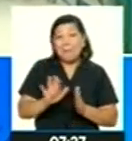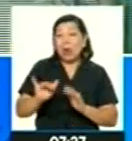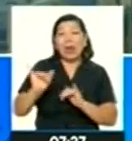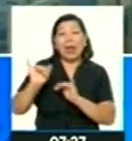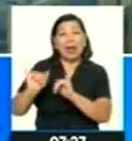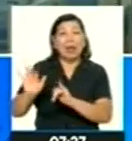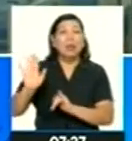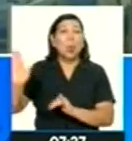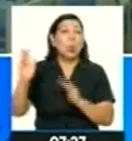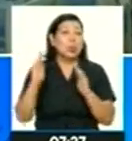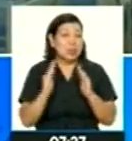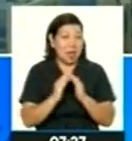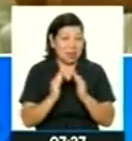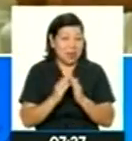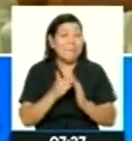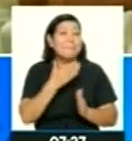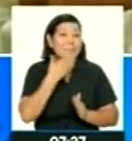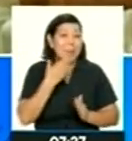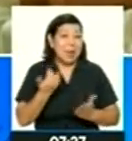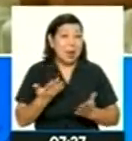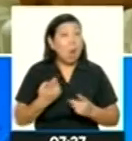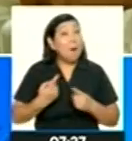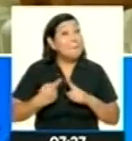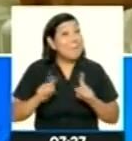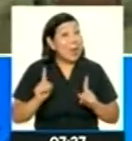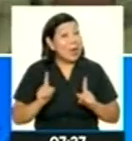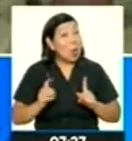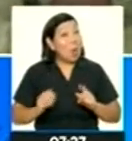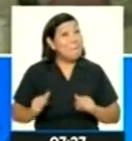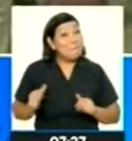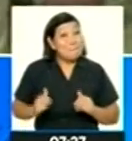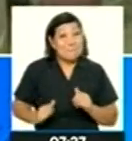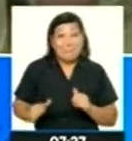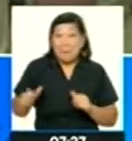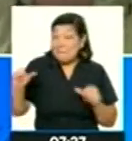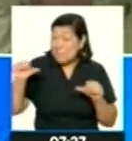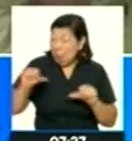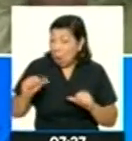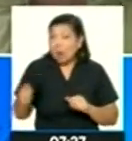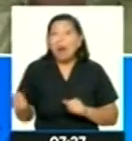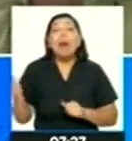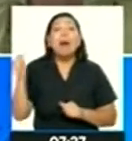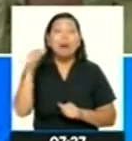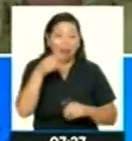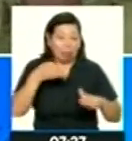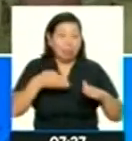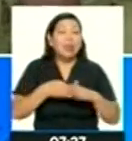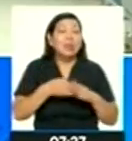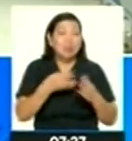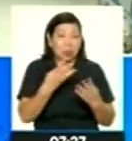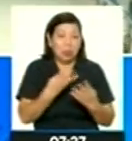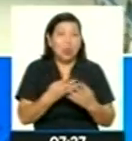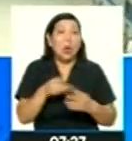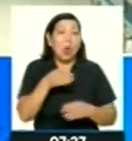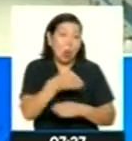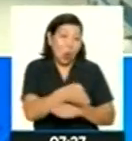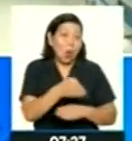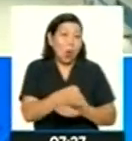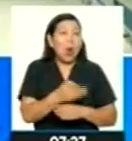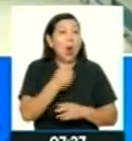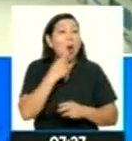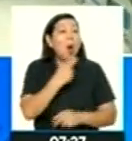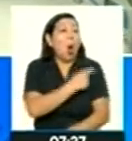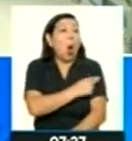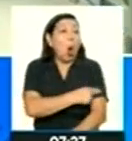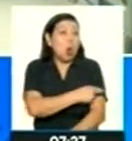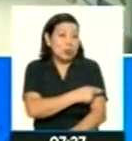domicilio, pero los que tienen signos de alarma o están graves deberán hospitalizarse. Eso es lo que se está implementando también en